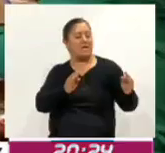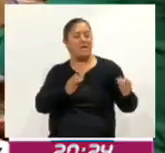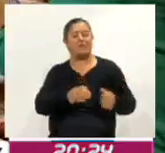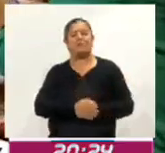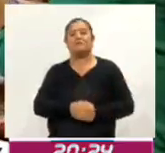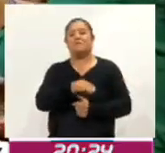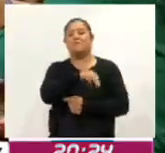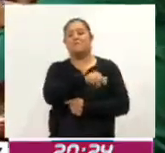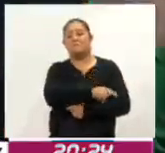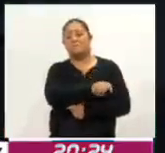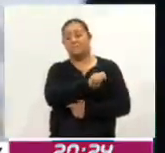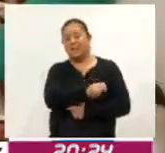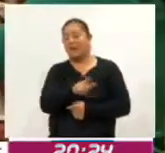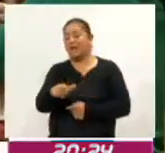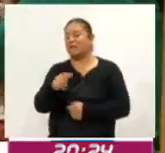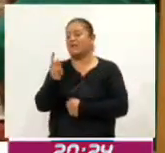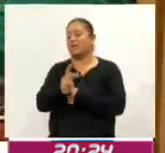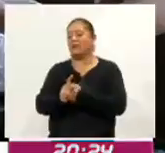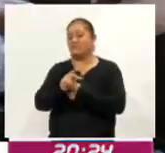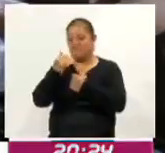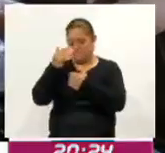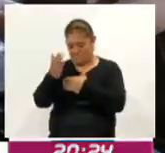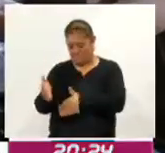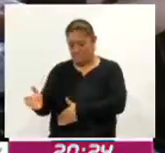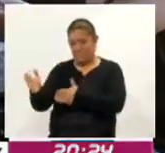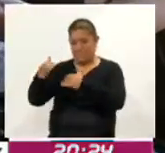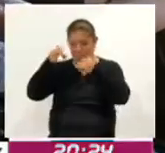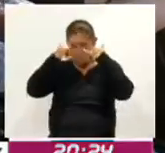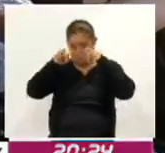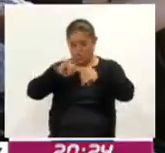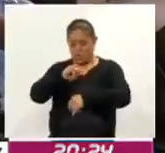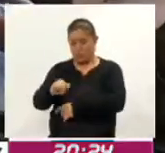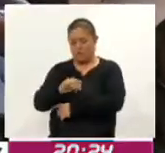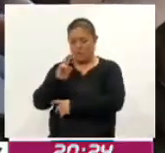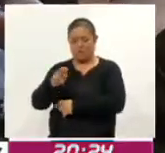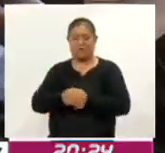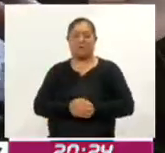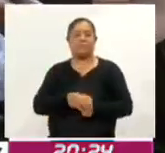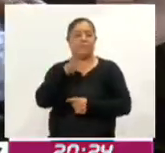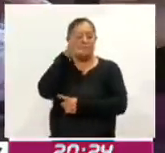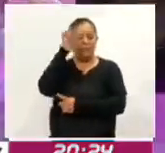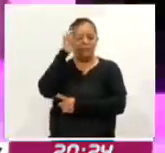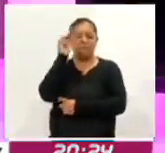la Plaza de Toros Jorge el Ranchero. Para Corazit Noticias, Victoria Flores.